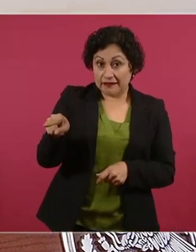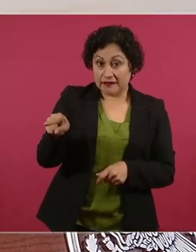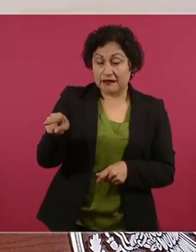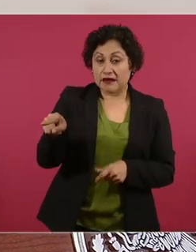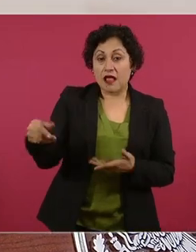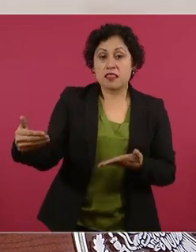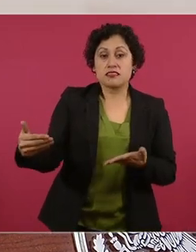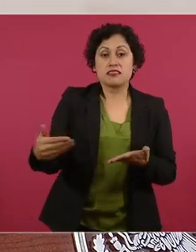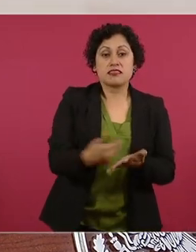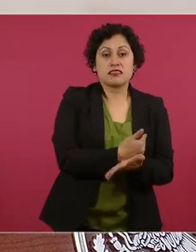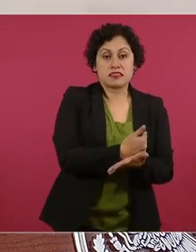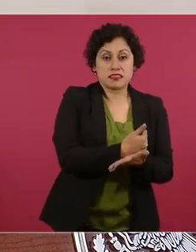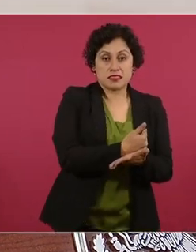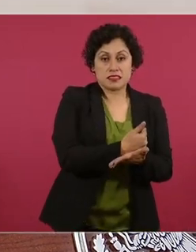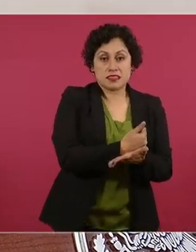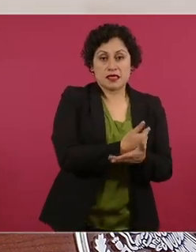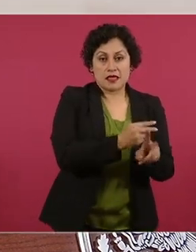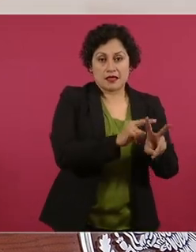interviene,